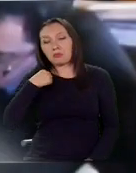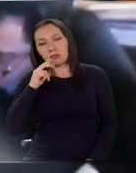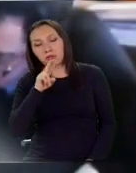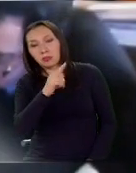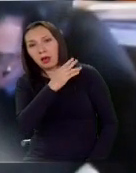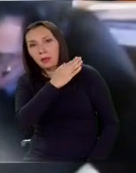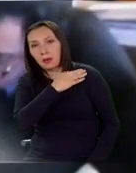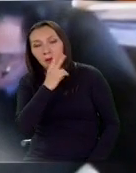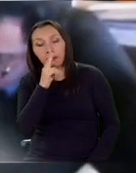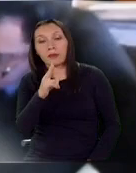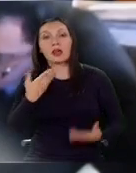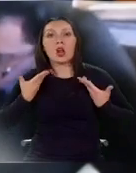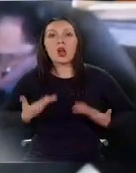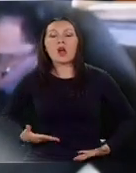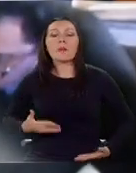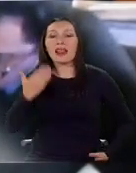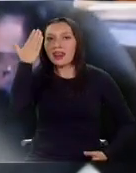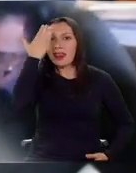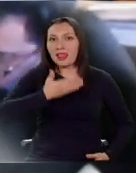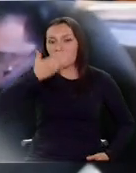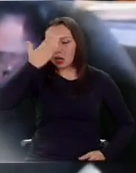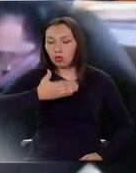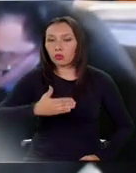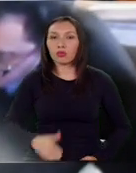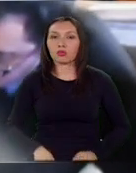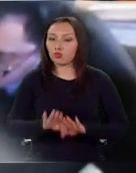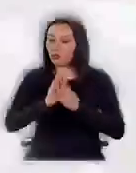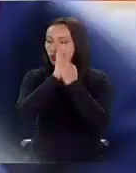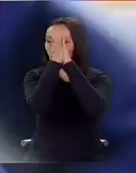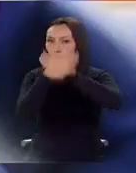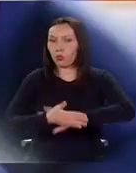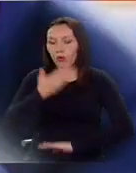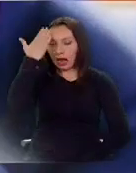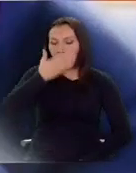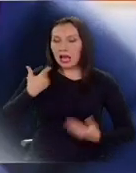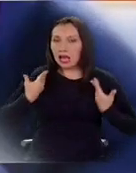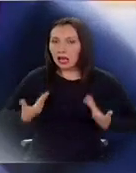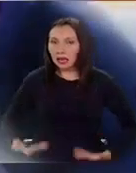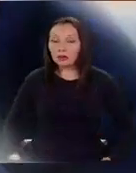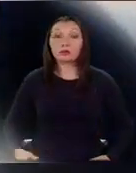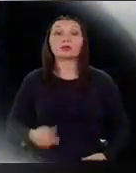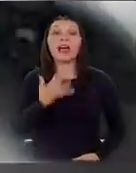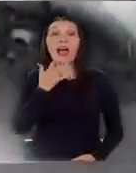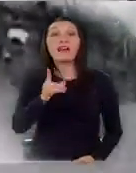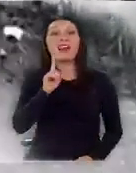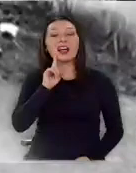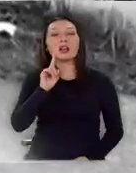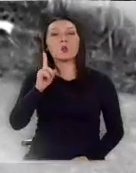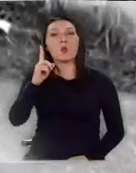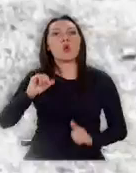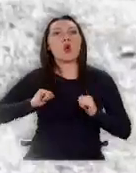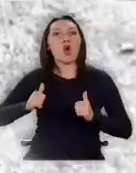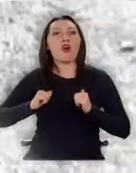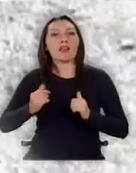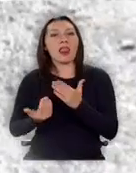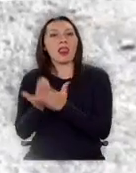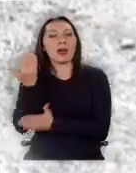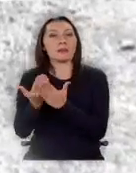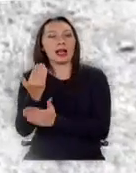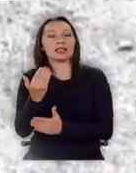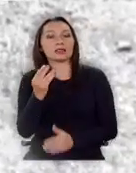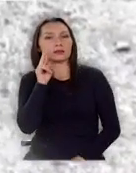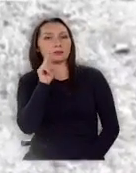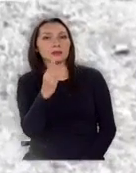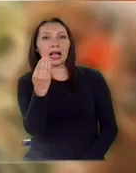¿Qué más? Está vestido de negro, completo. El que habla es uno de los tres adolescentes que la madrugada del